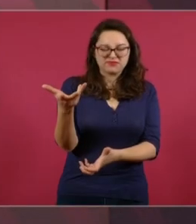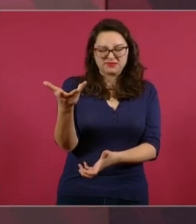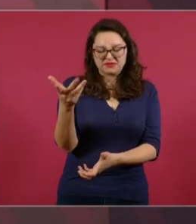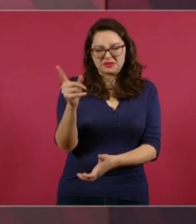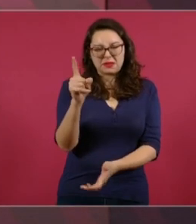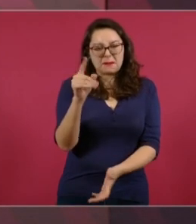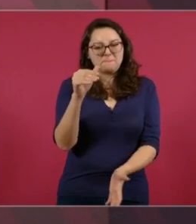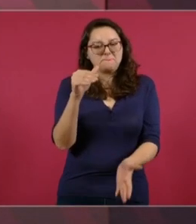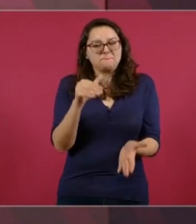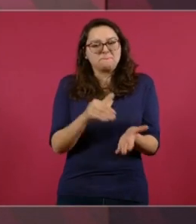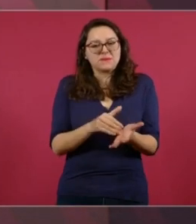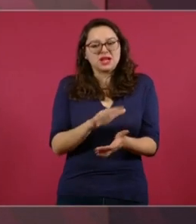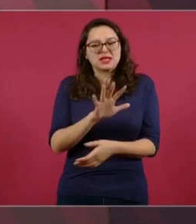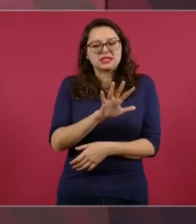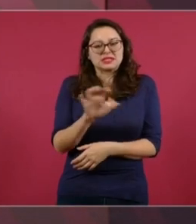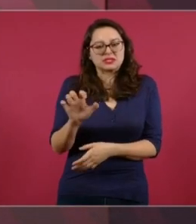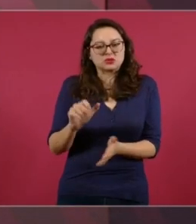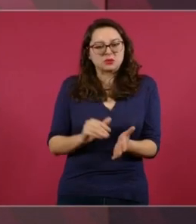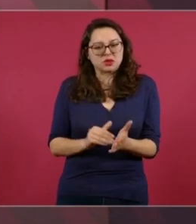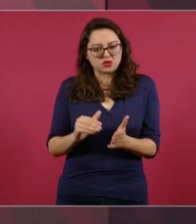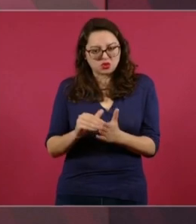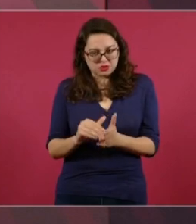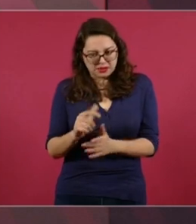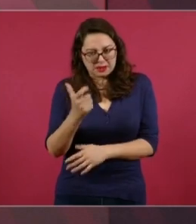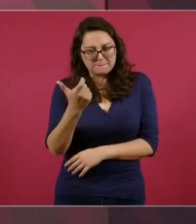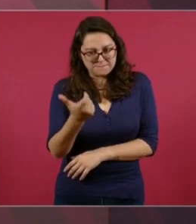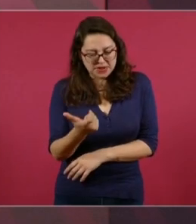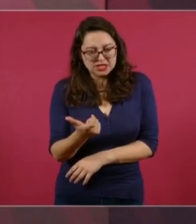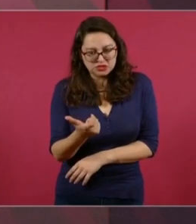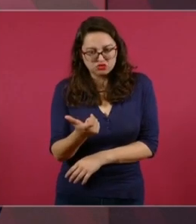alrededor de 1,500 millones de pesos.